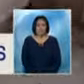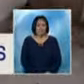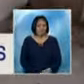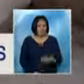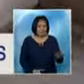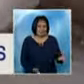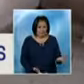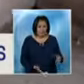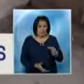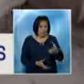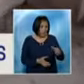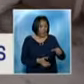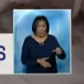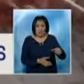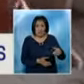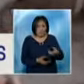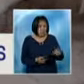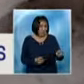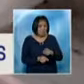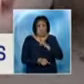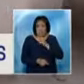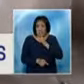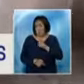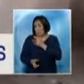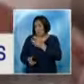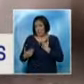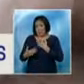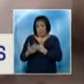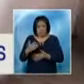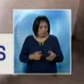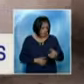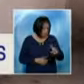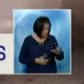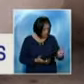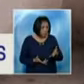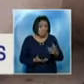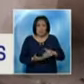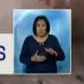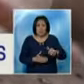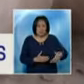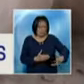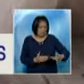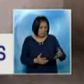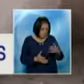Estaba llenando agua al ladito de la casa, así de como mi papá es discapacitado, ella llena el agua, pues yo entraba en la madrugada